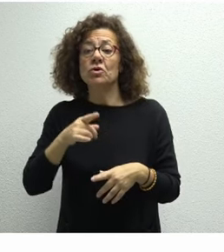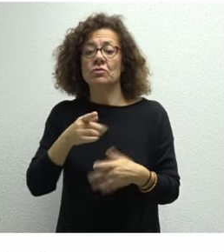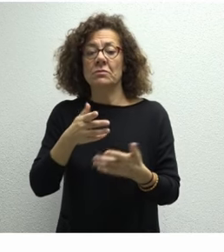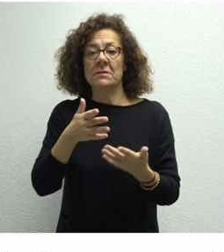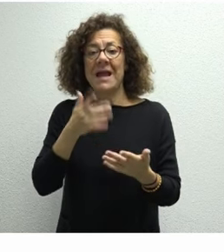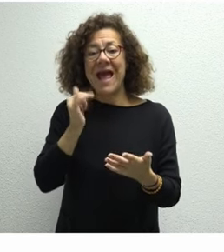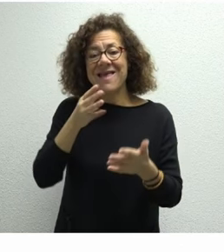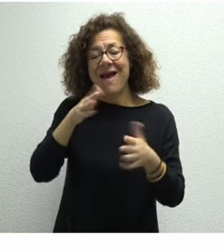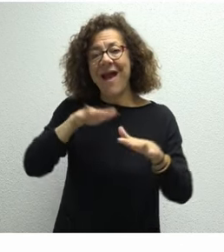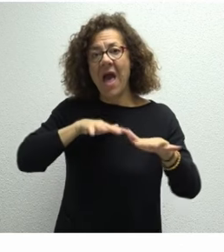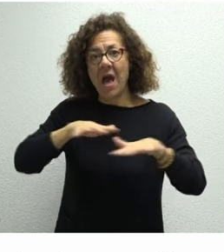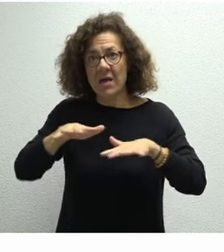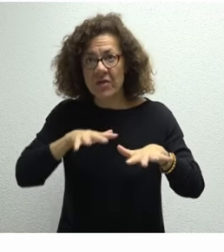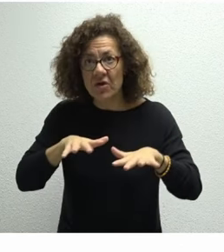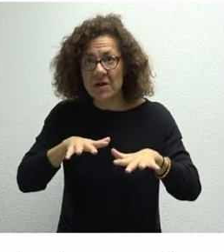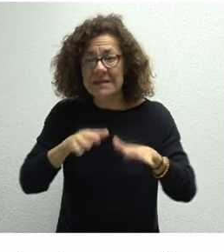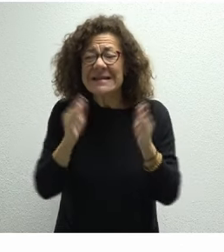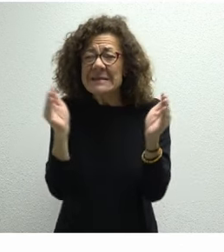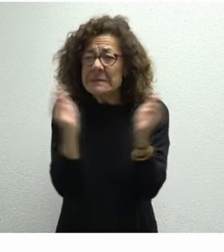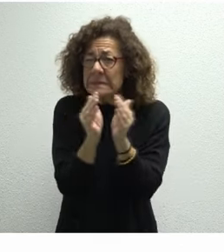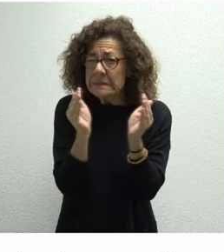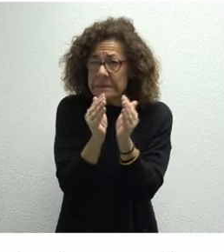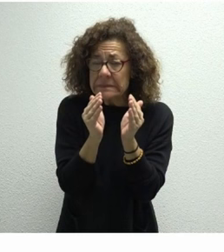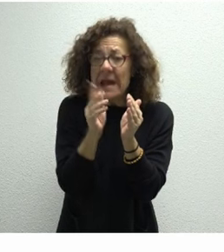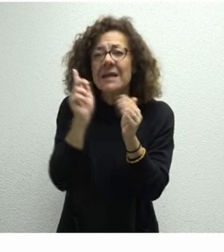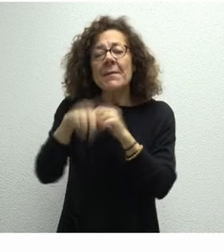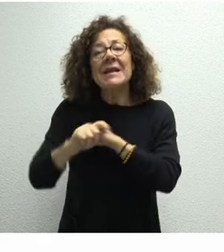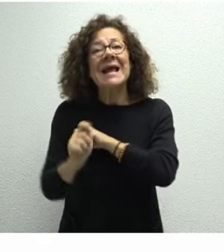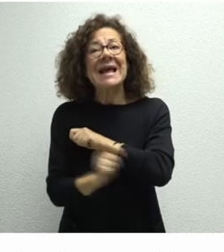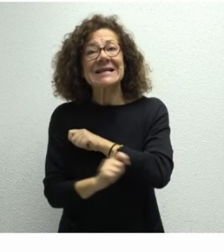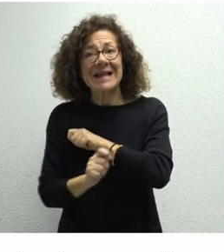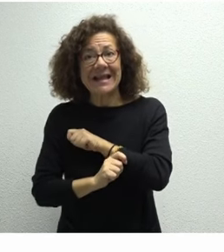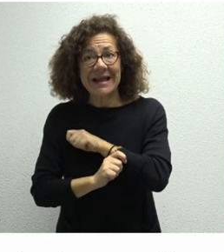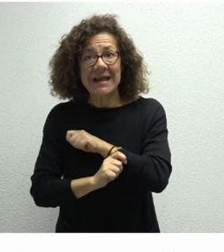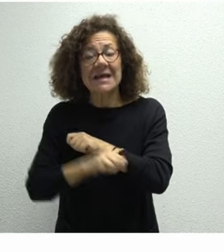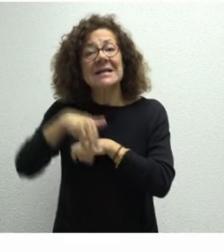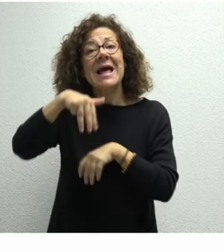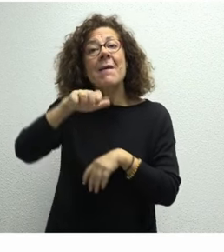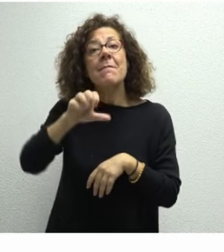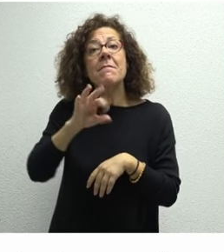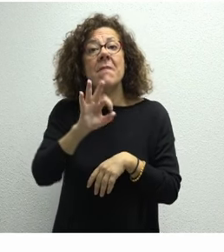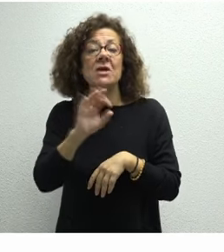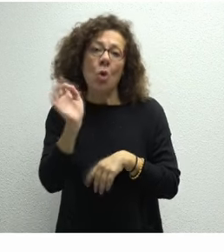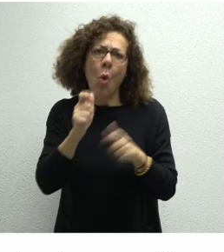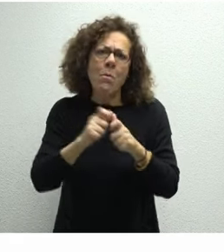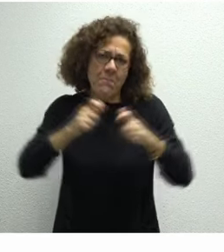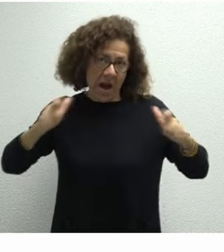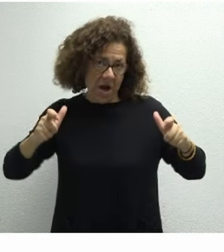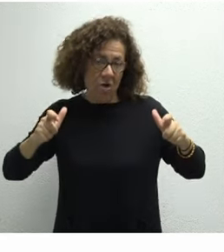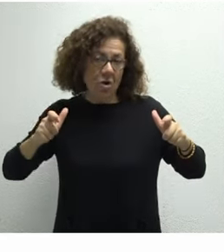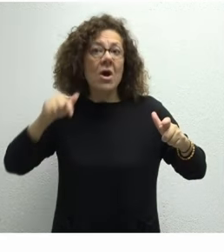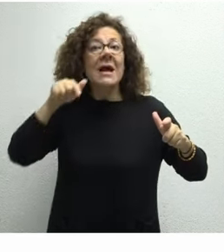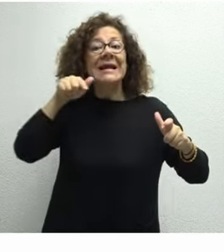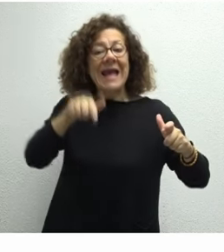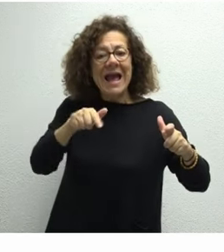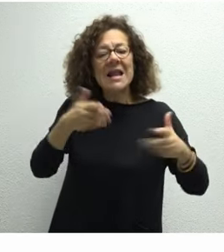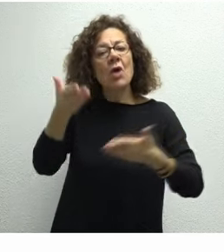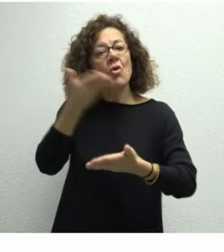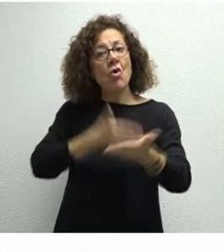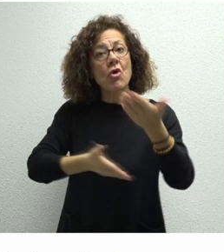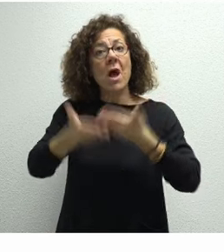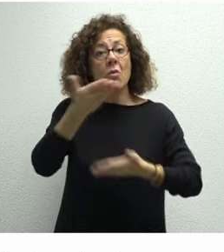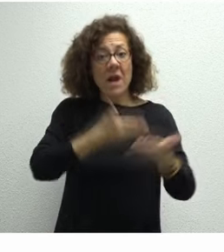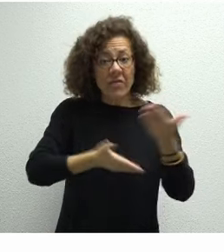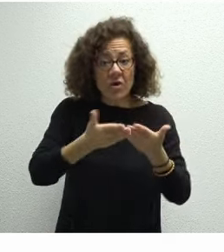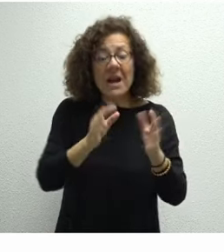haya acciones micro y estrategias meso o incluso Macro en las que la colaboración